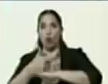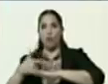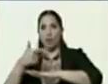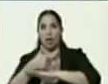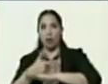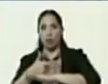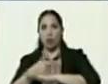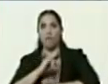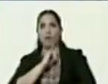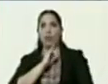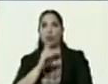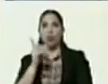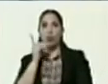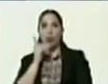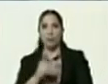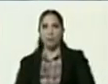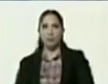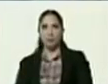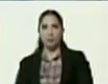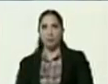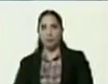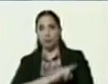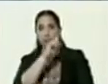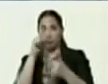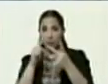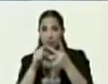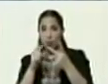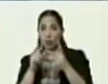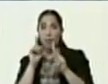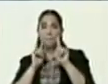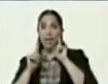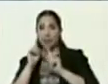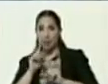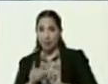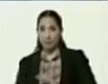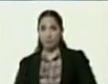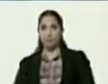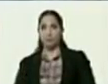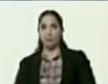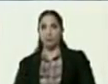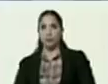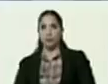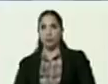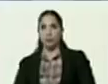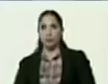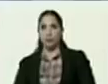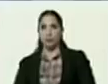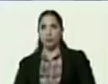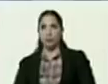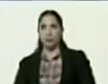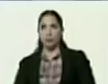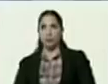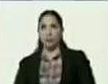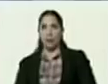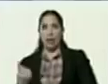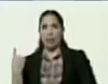Iván Duque. La segunda mentira es que, y tiene que ver con una duda que teníamos